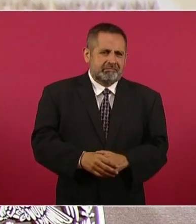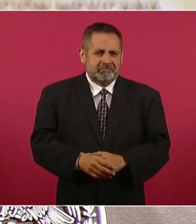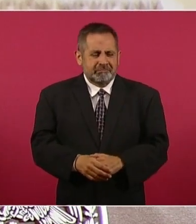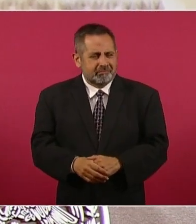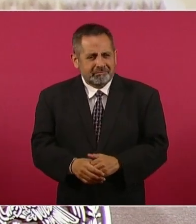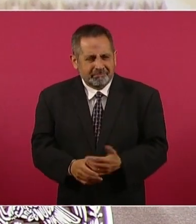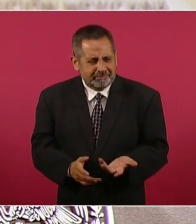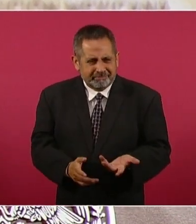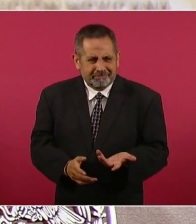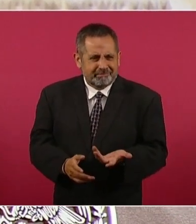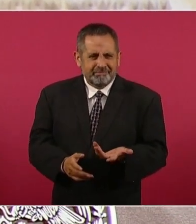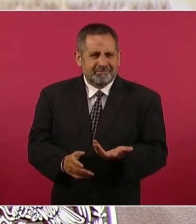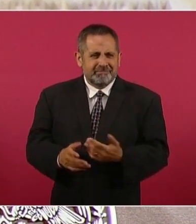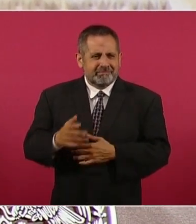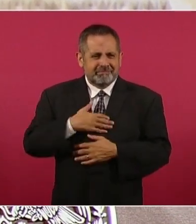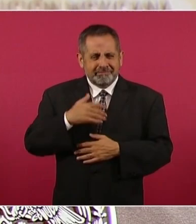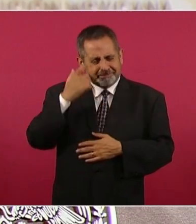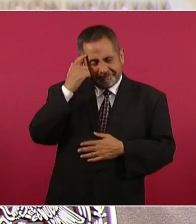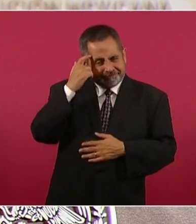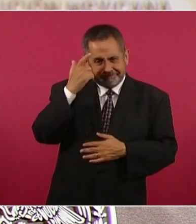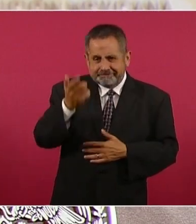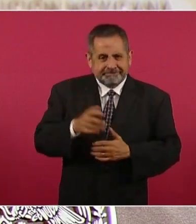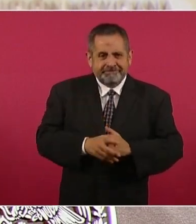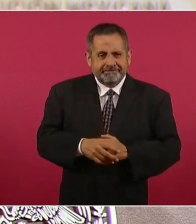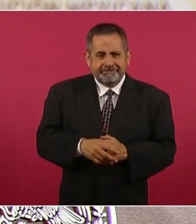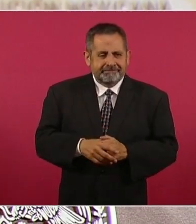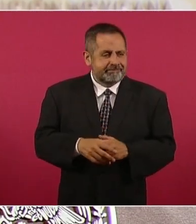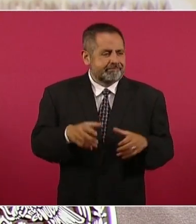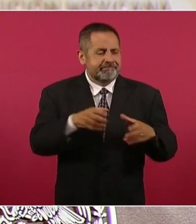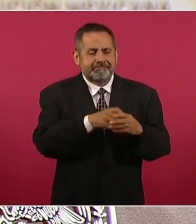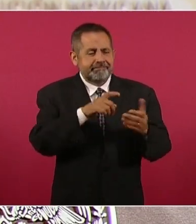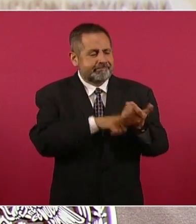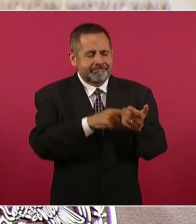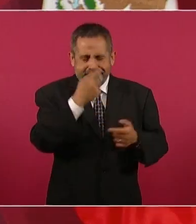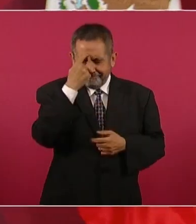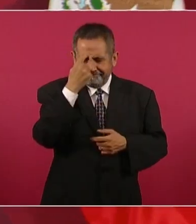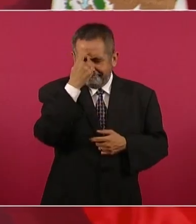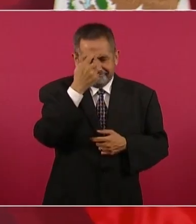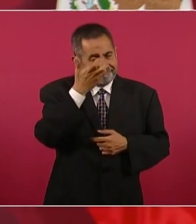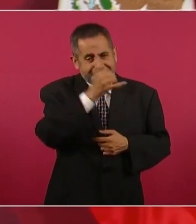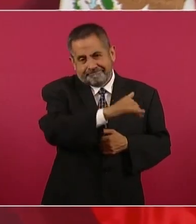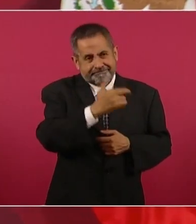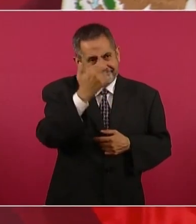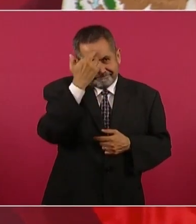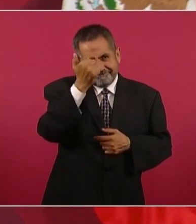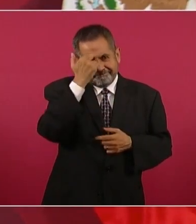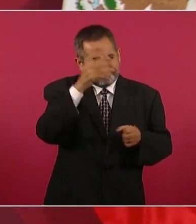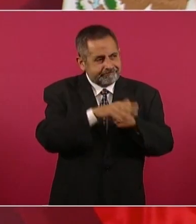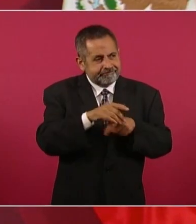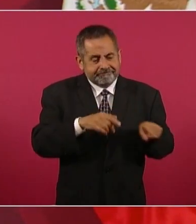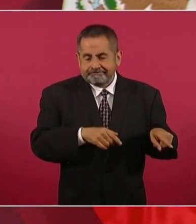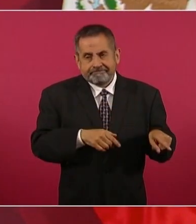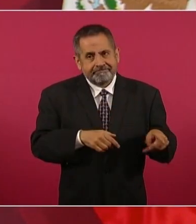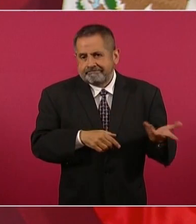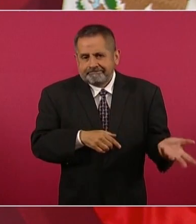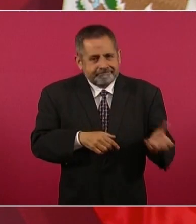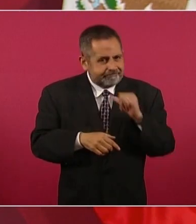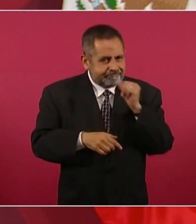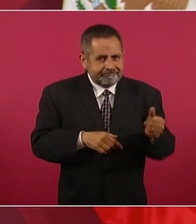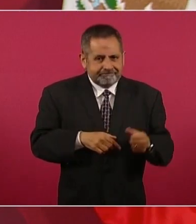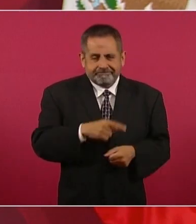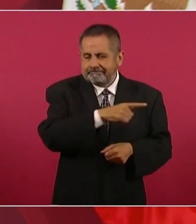O sea, pero es el razonamiento, ¿sí?,